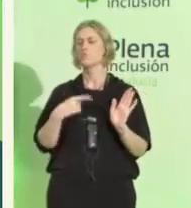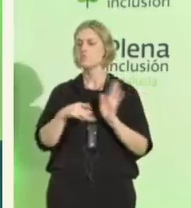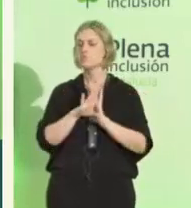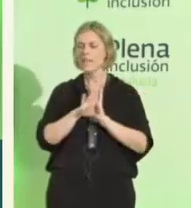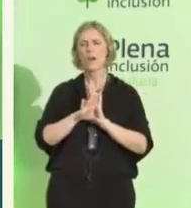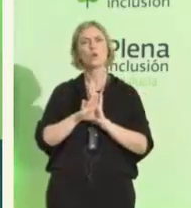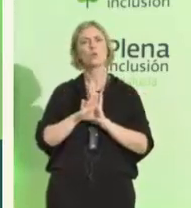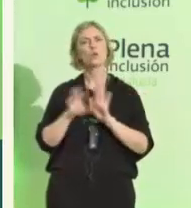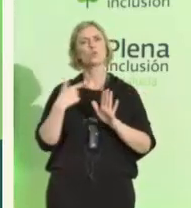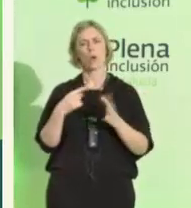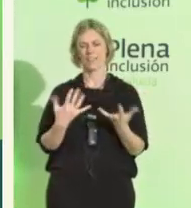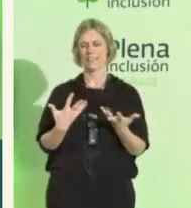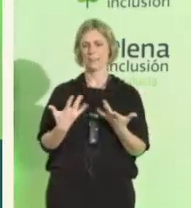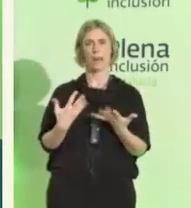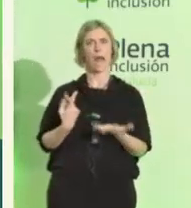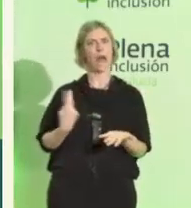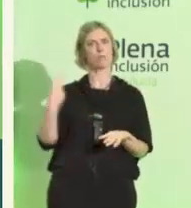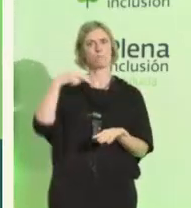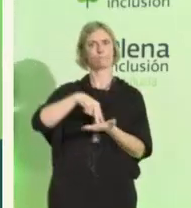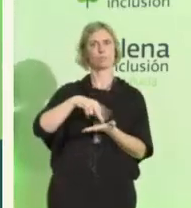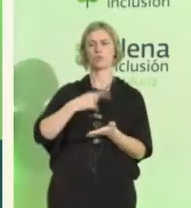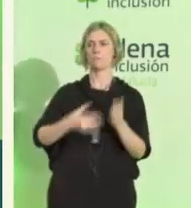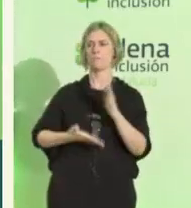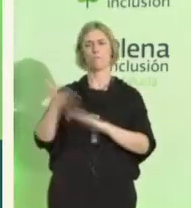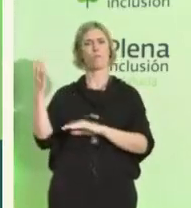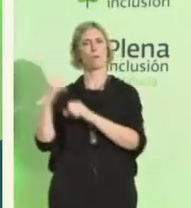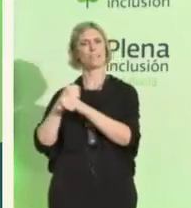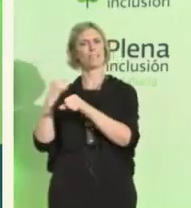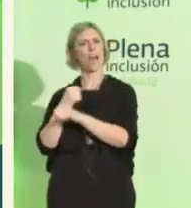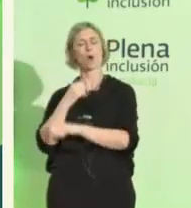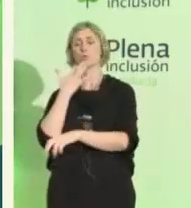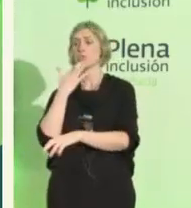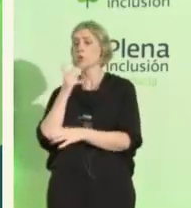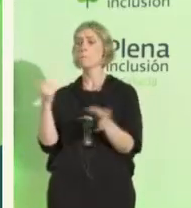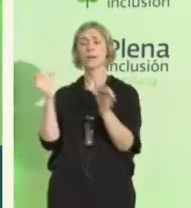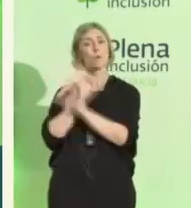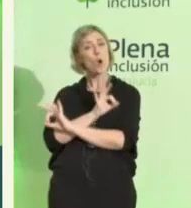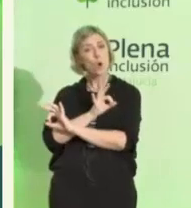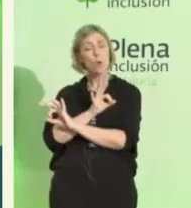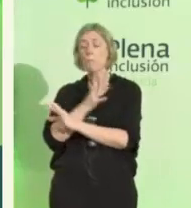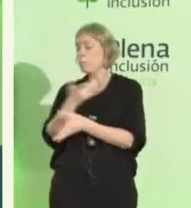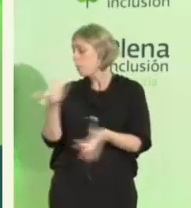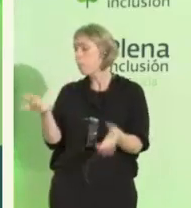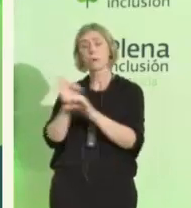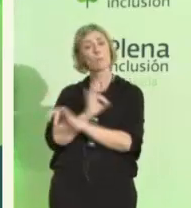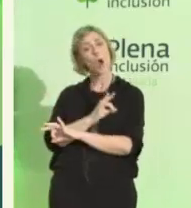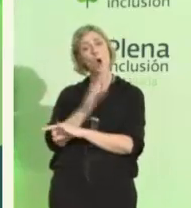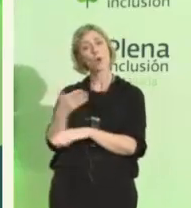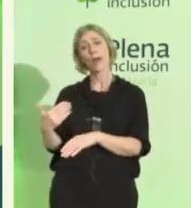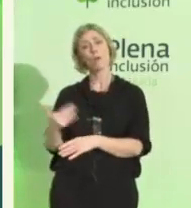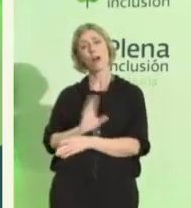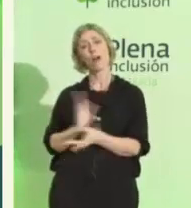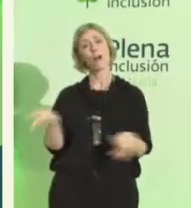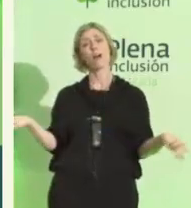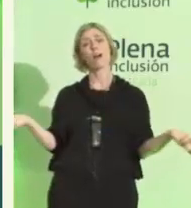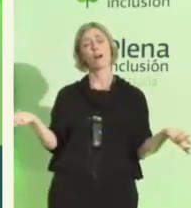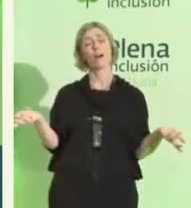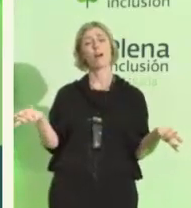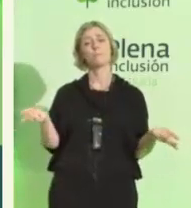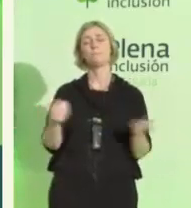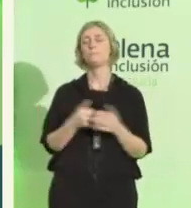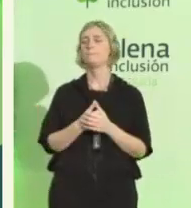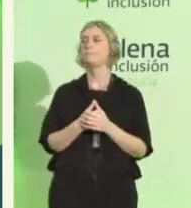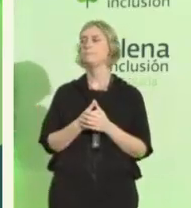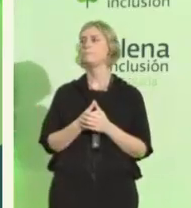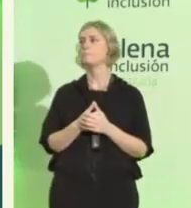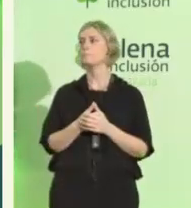muchos si me equivoco que Reconozco que me equivoqué ya equivocaciones